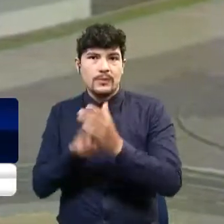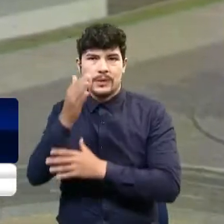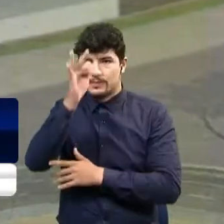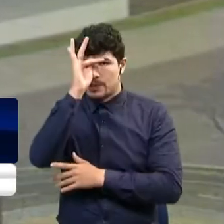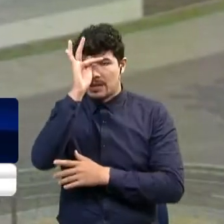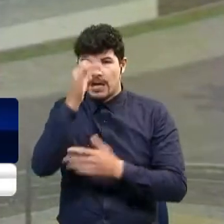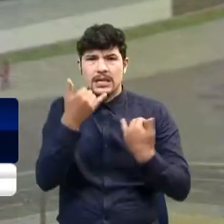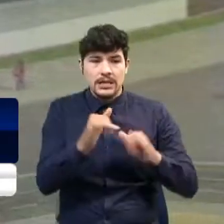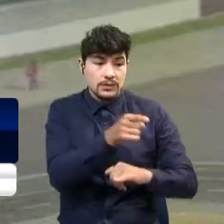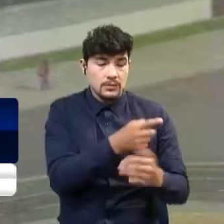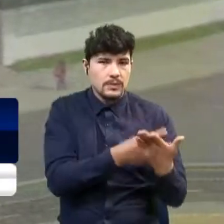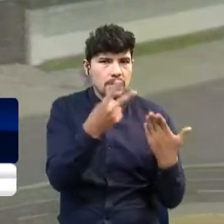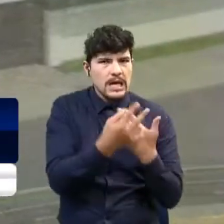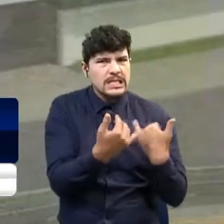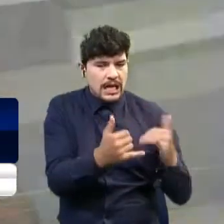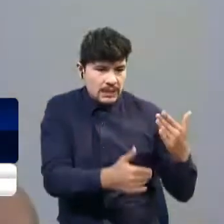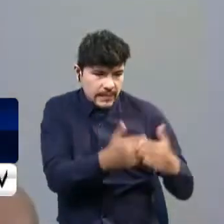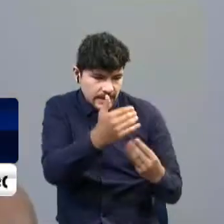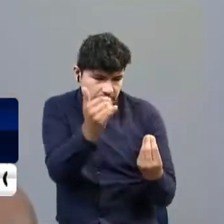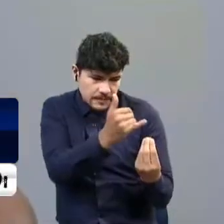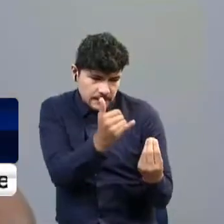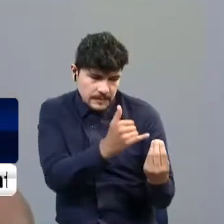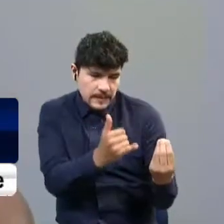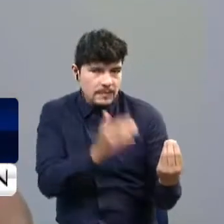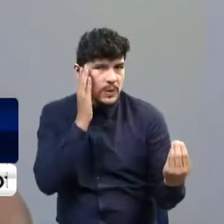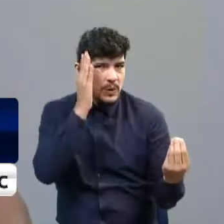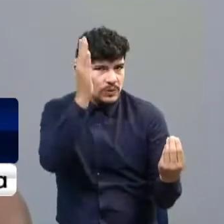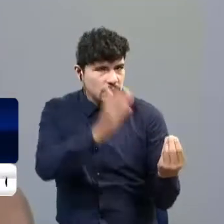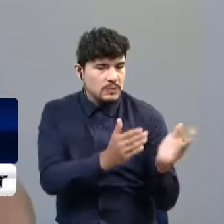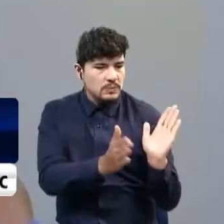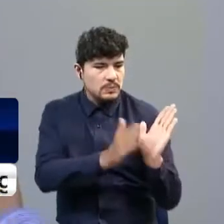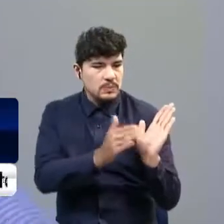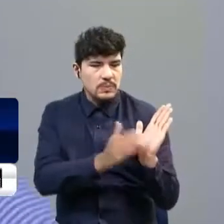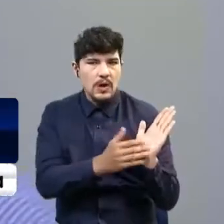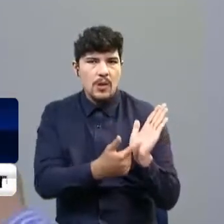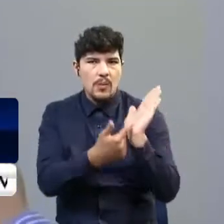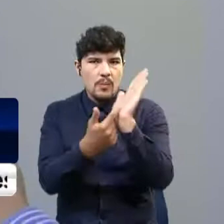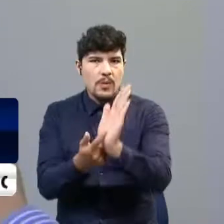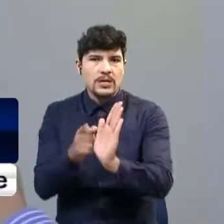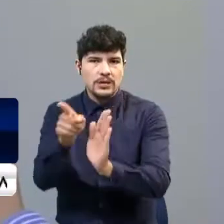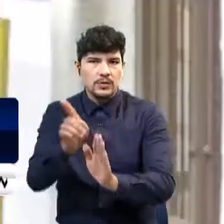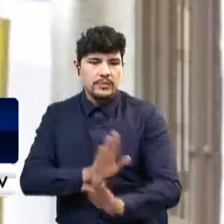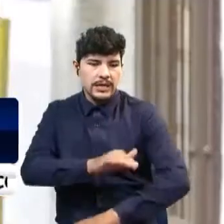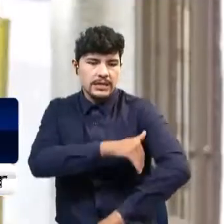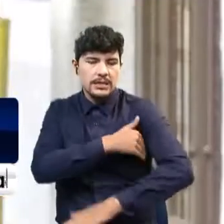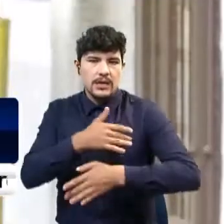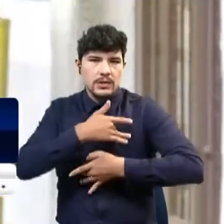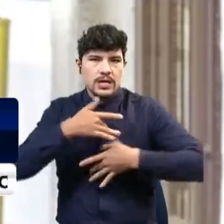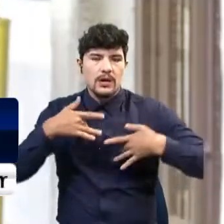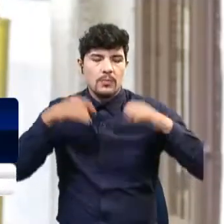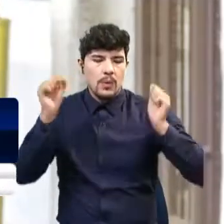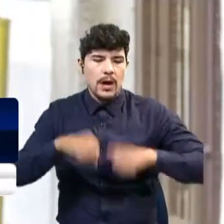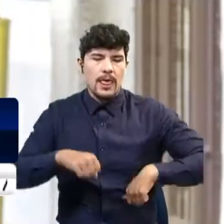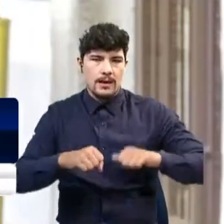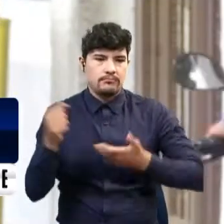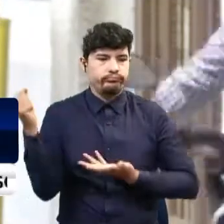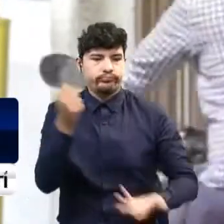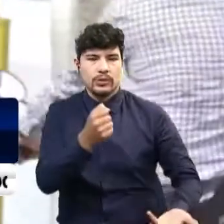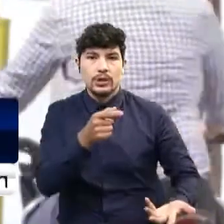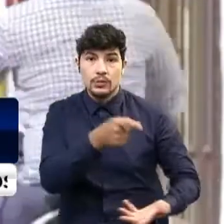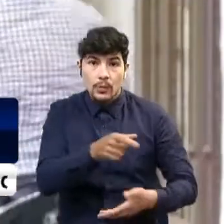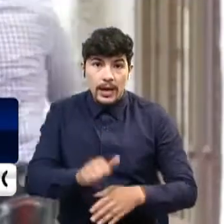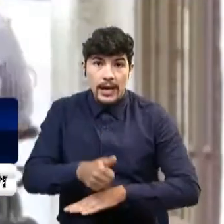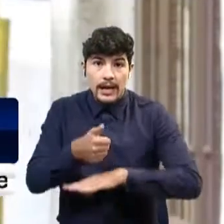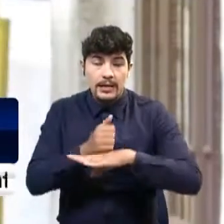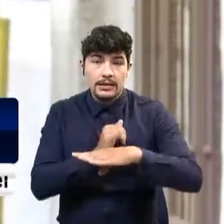está andando los diseños ya están pero hacer presentados en ministerio de salud por último el gerente de la institución